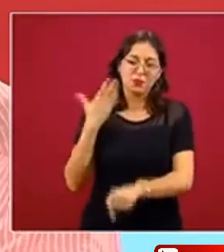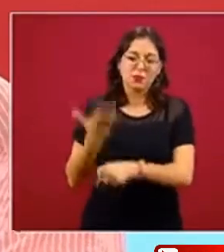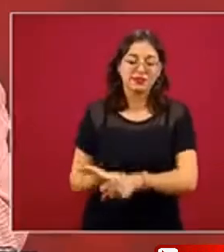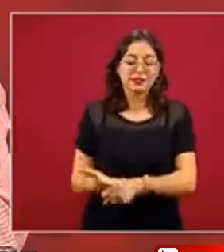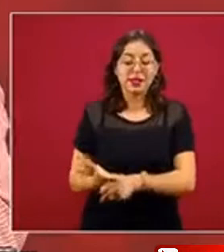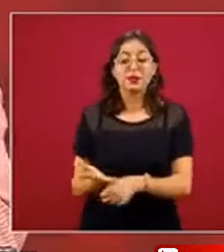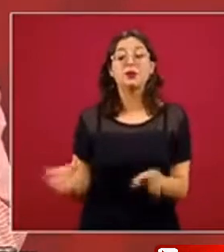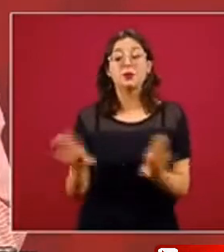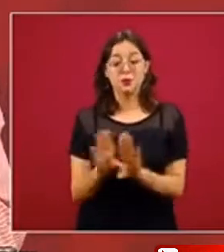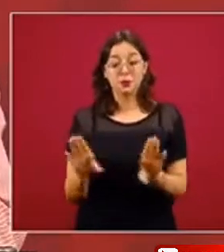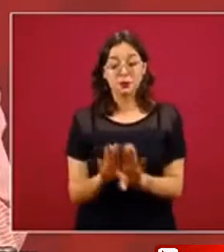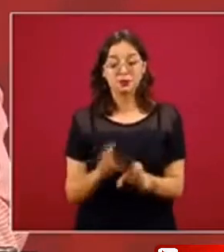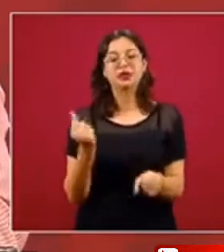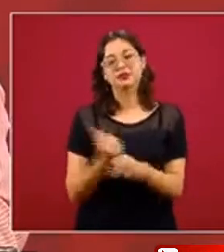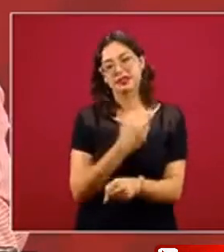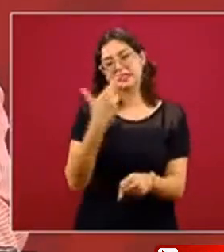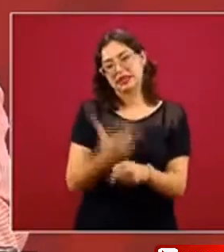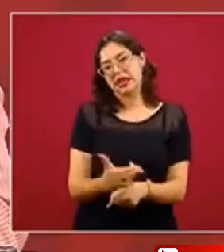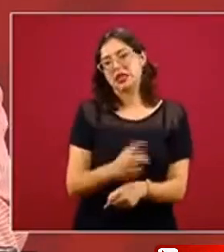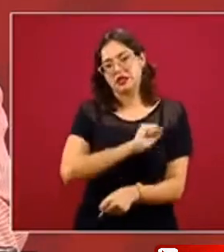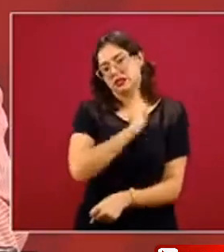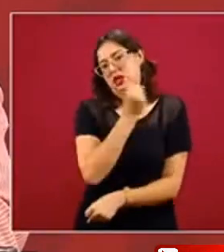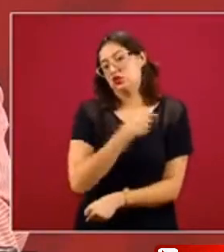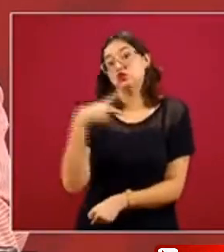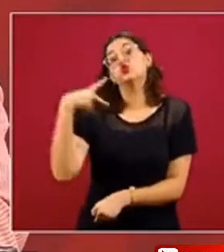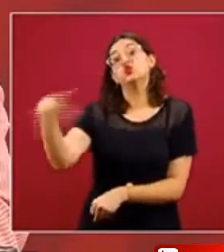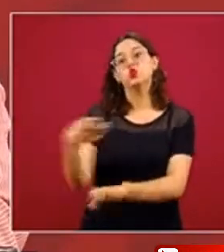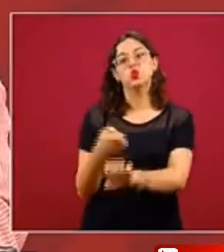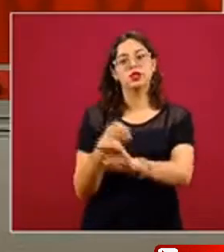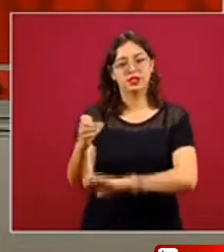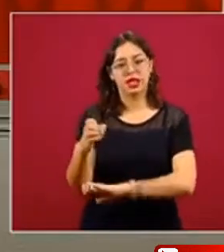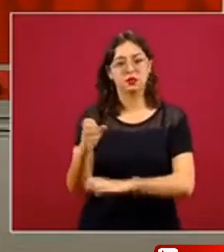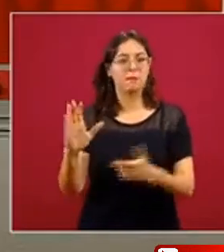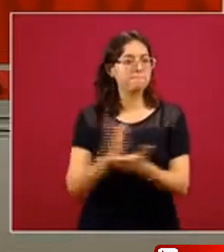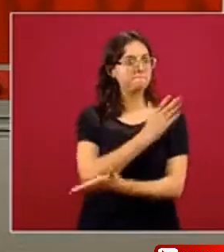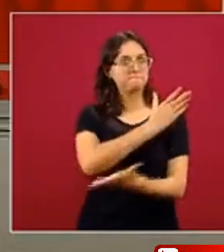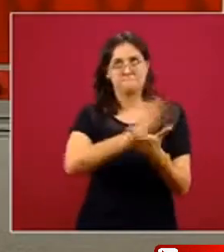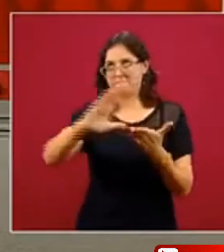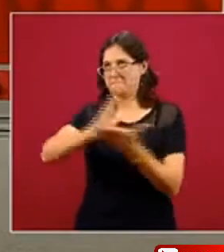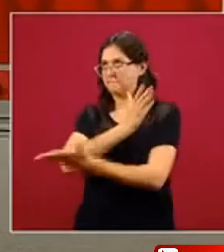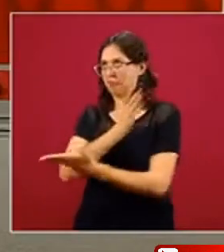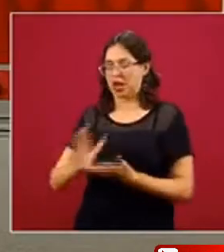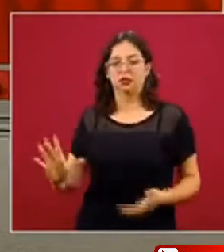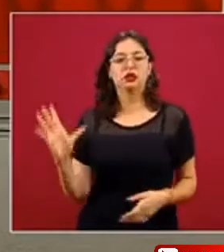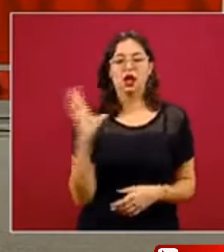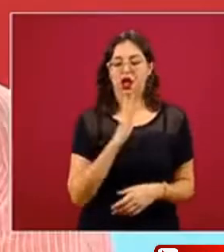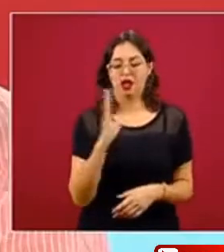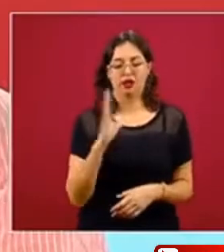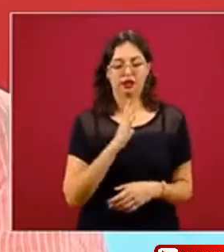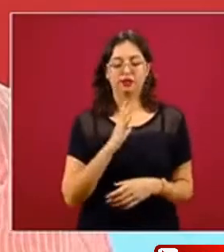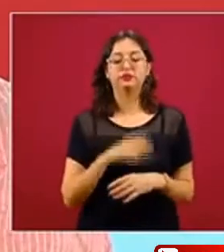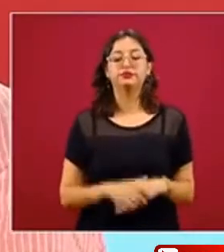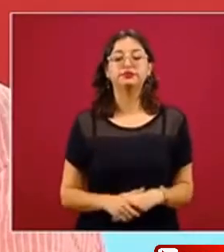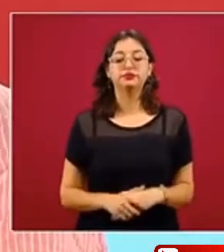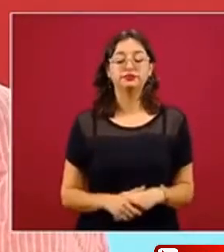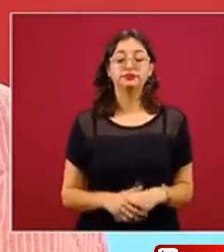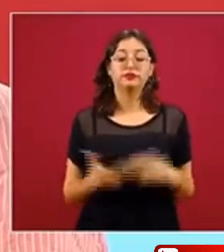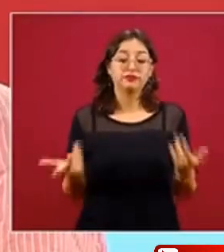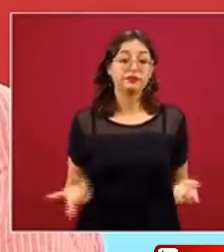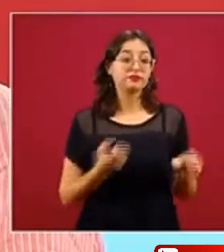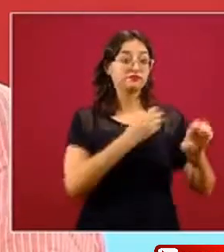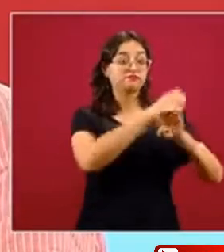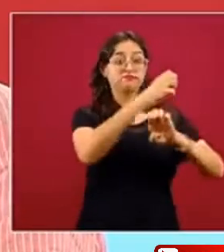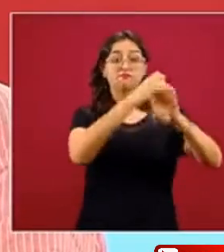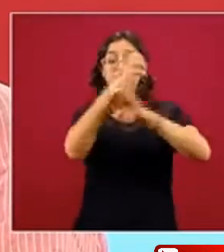a través de el secretario o secretaria de salud. Entonces, lo que ocurre en los estados está sujeto a